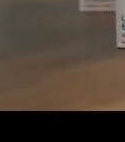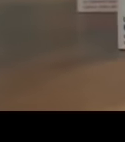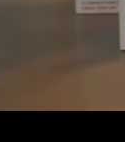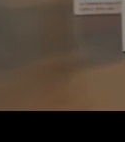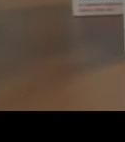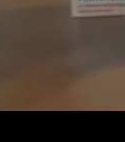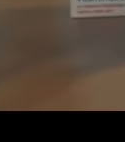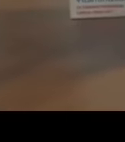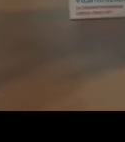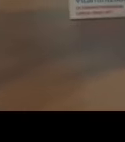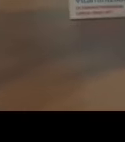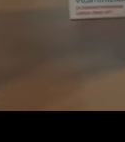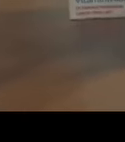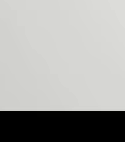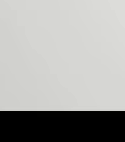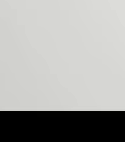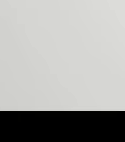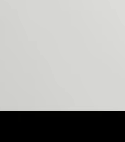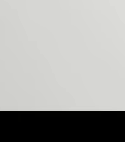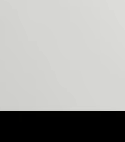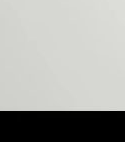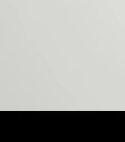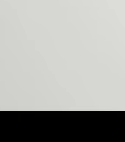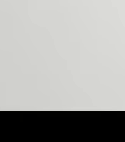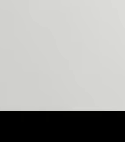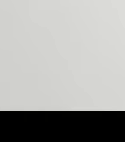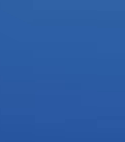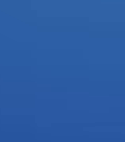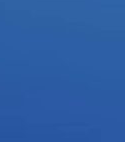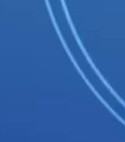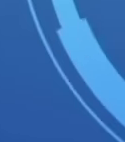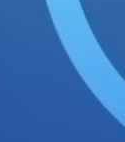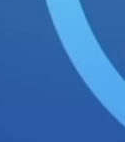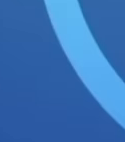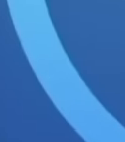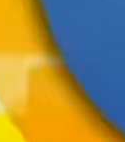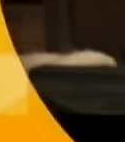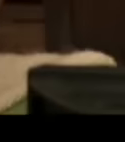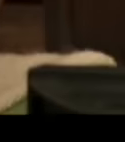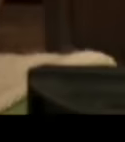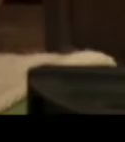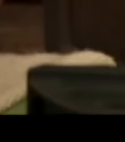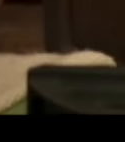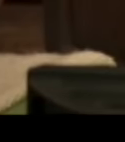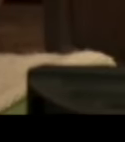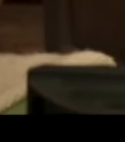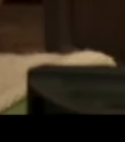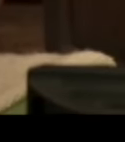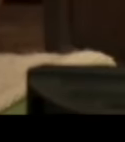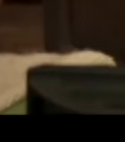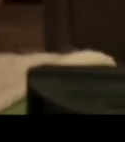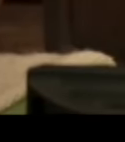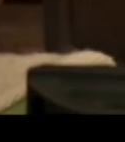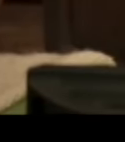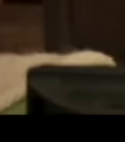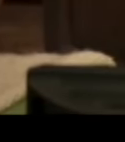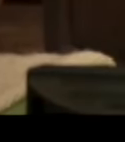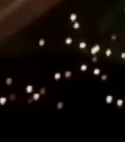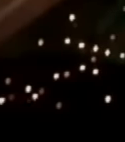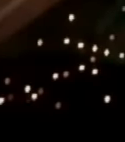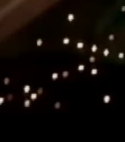pero sí un paso más para conseguirla. Vive bien. Vive Nutri. Repetimos lo que nos gusta, pero por alguna